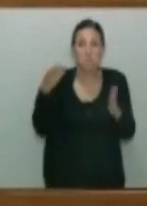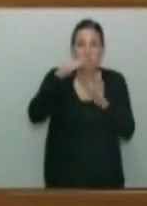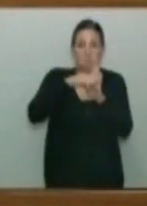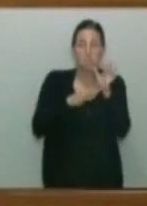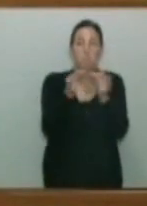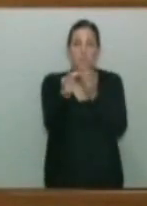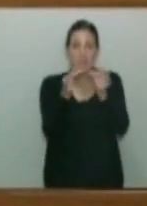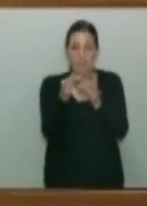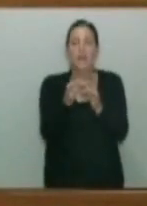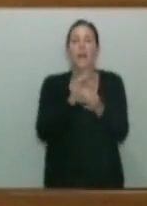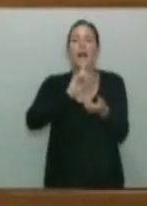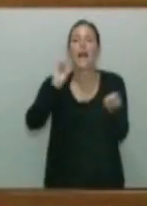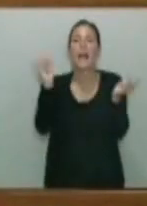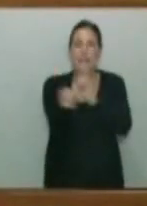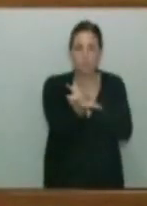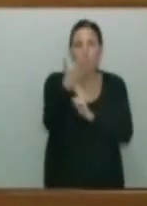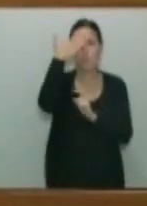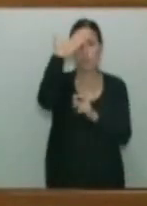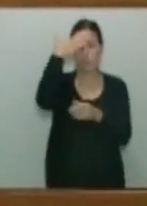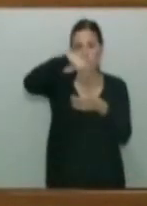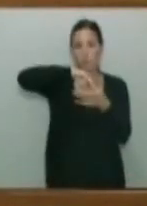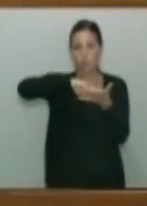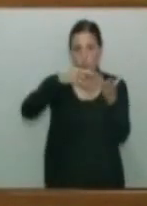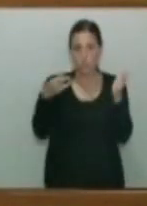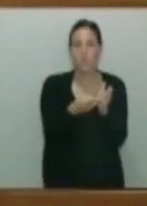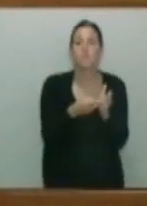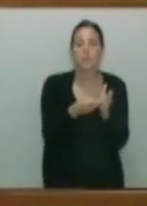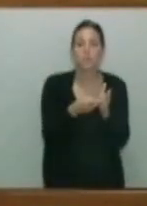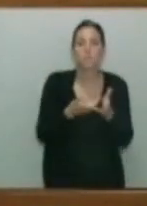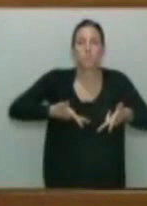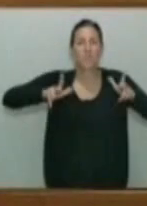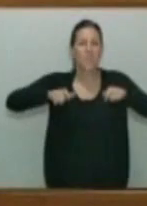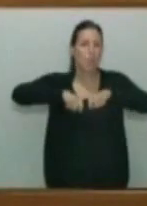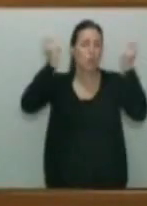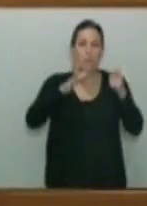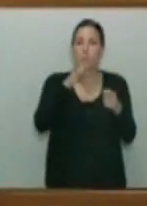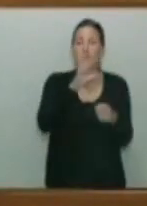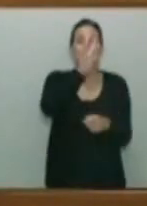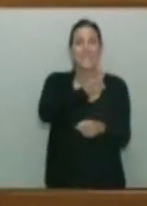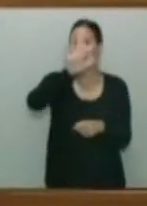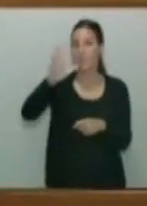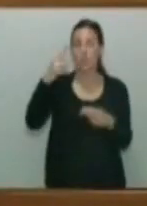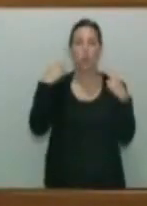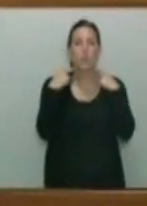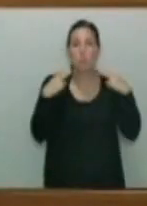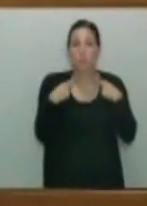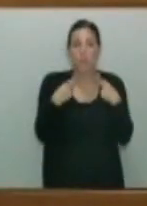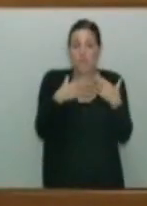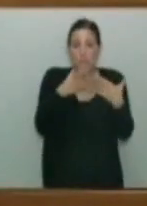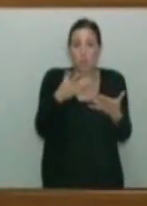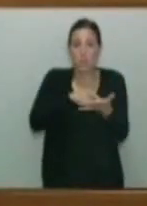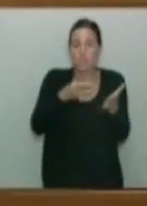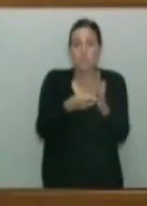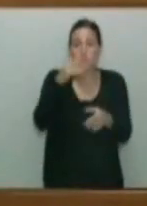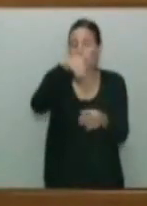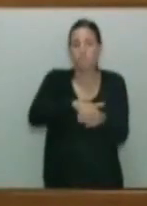cambia los principios del sistema, que sí rompe el juego democrático, porque desde luego con 35 diputados y el actual sistema electoral, esta